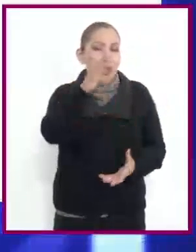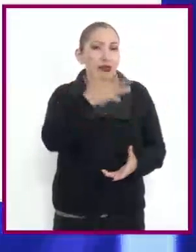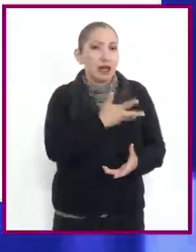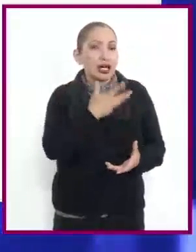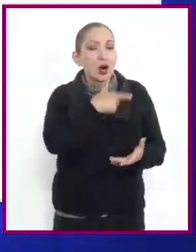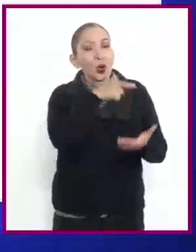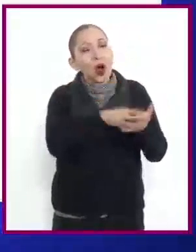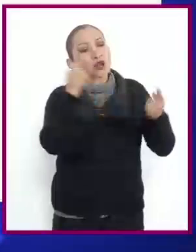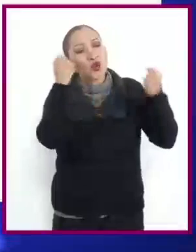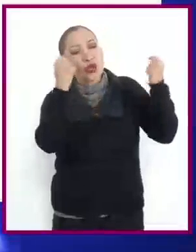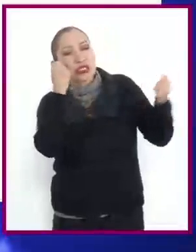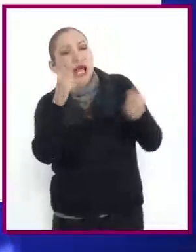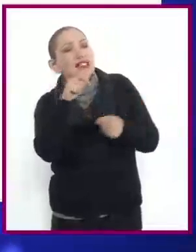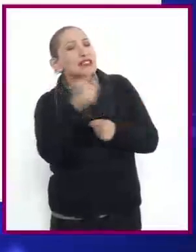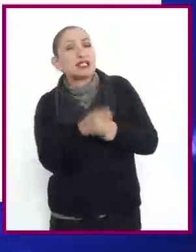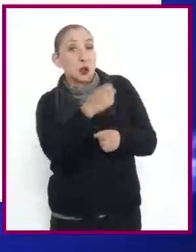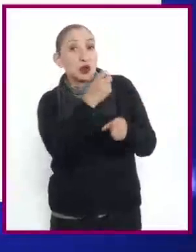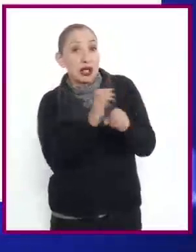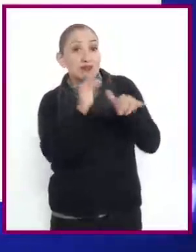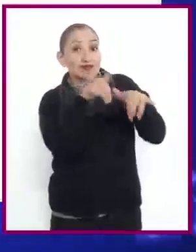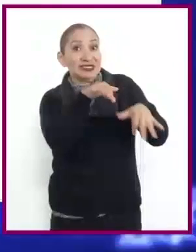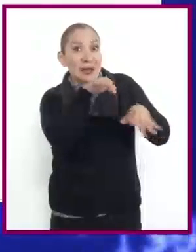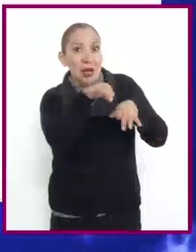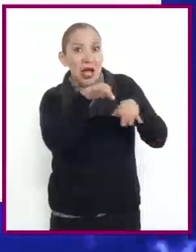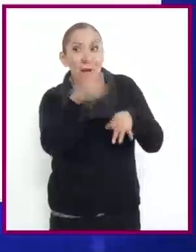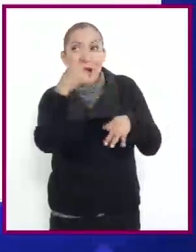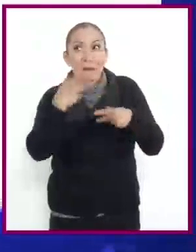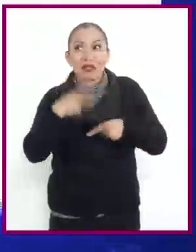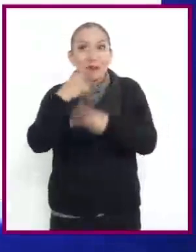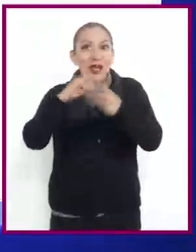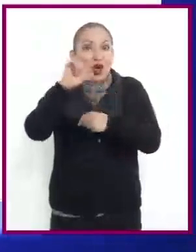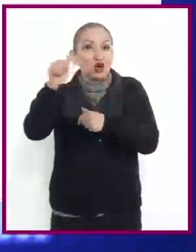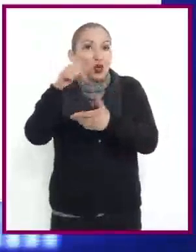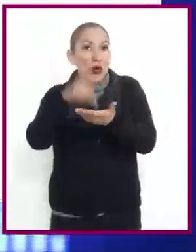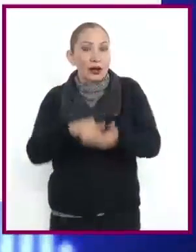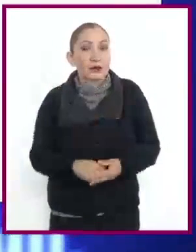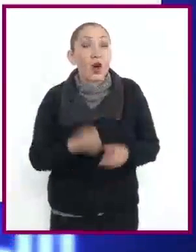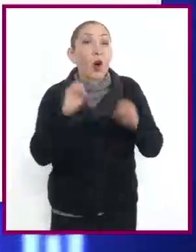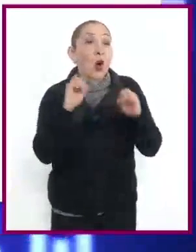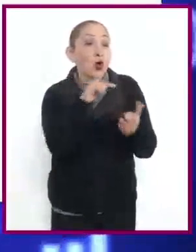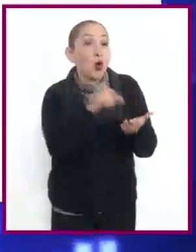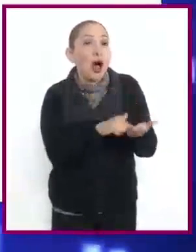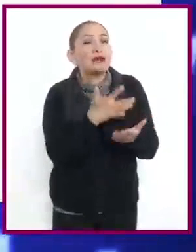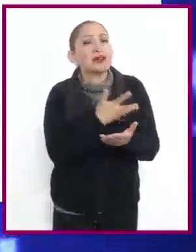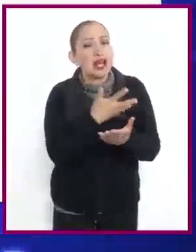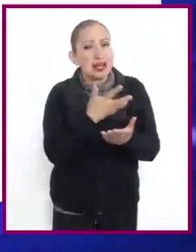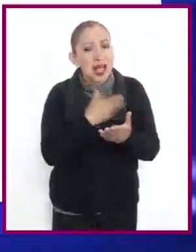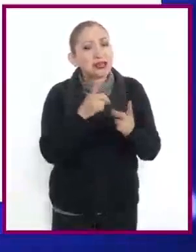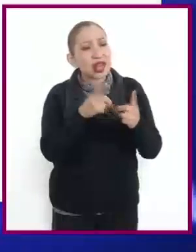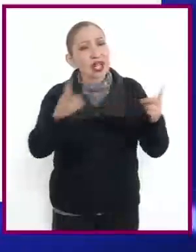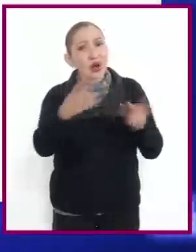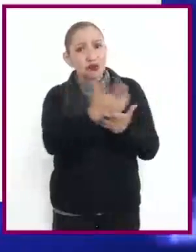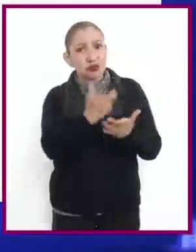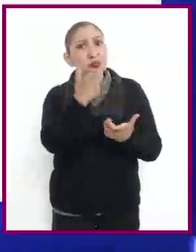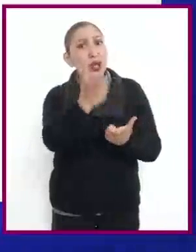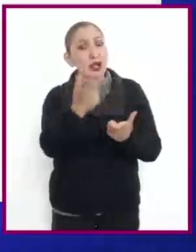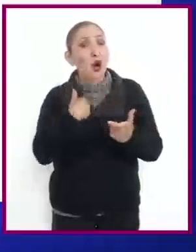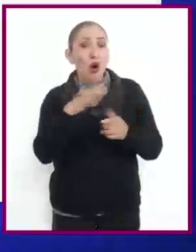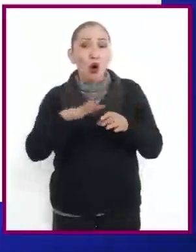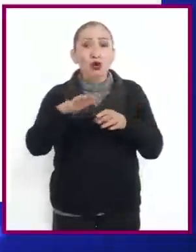y servicios especializados a su población. Incluso, algunos presentan problemas de sobrepoblación. Por su parte,